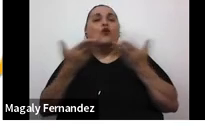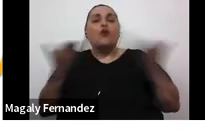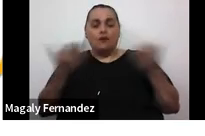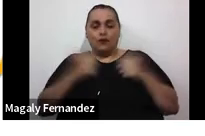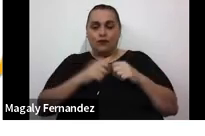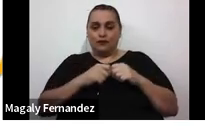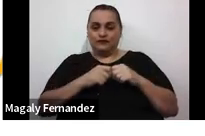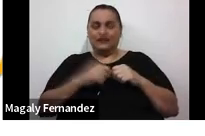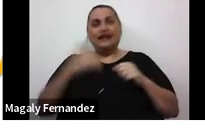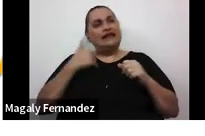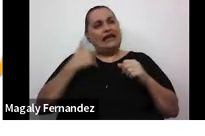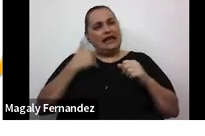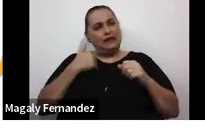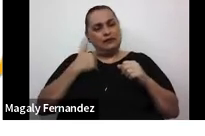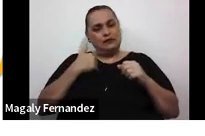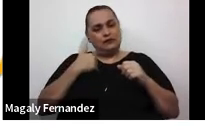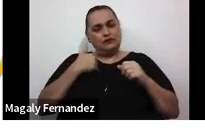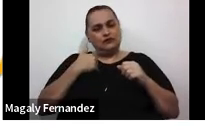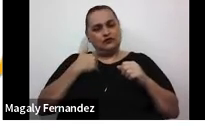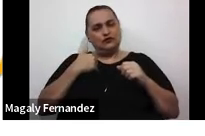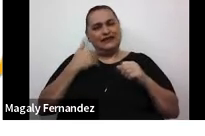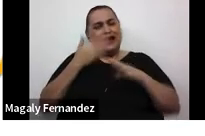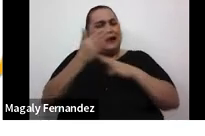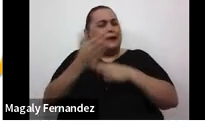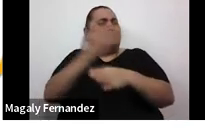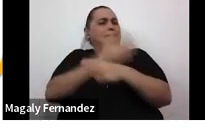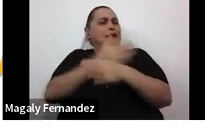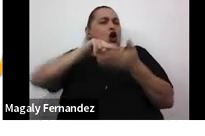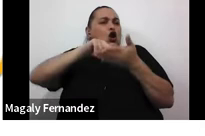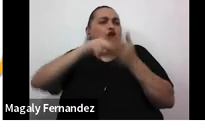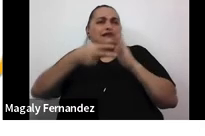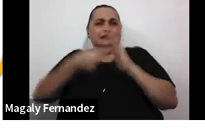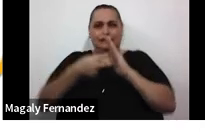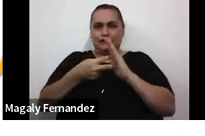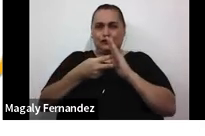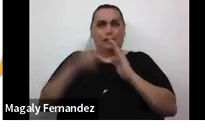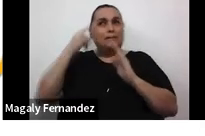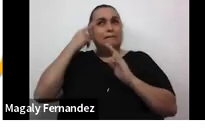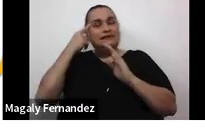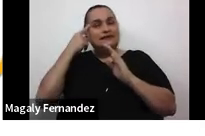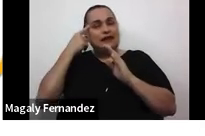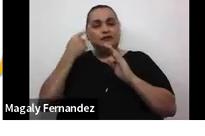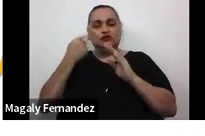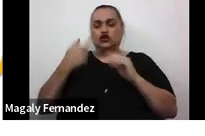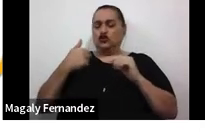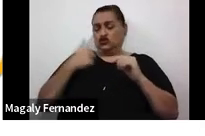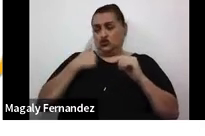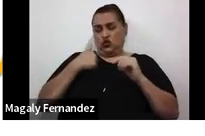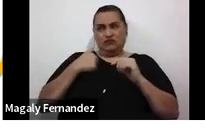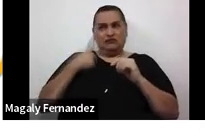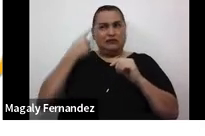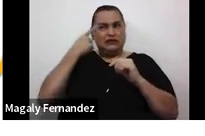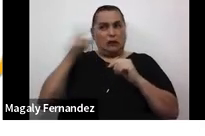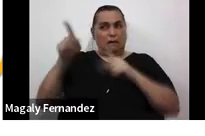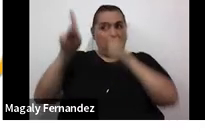tenemos esos esos preconceptos en el que pensamos yo si es una persona con